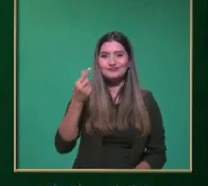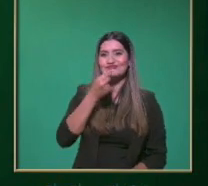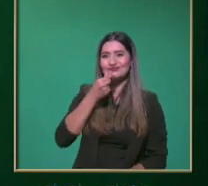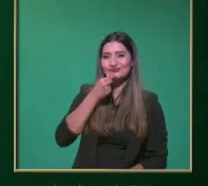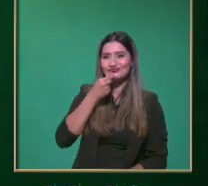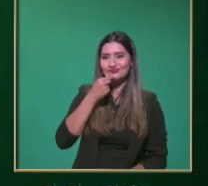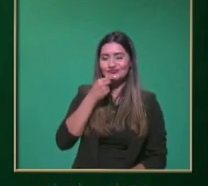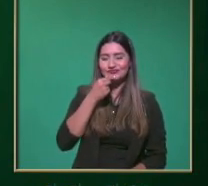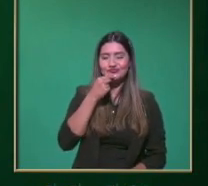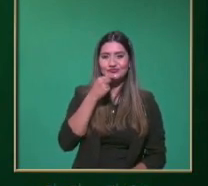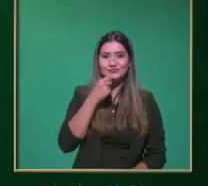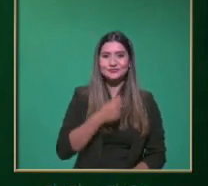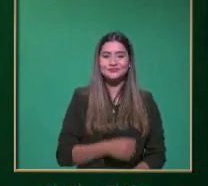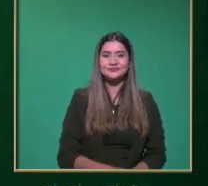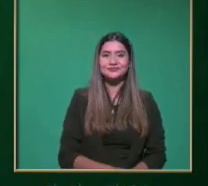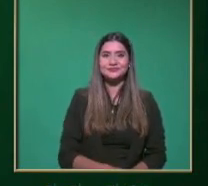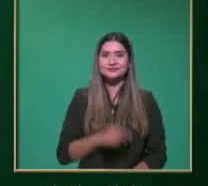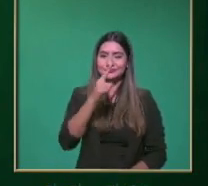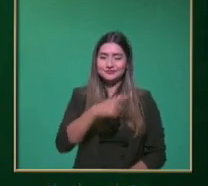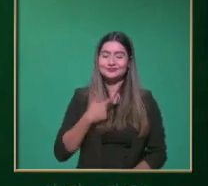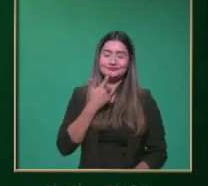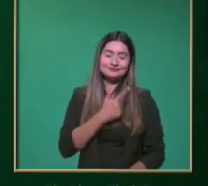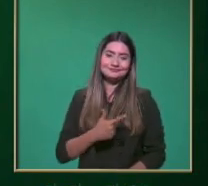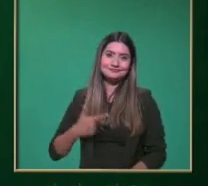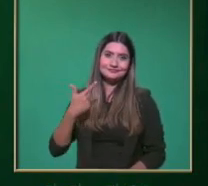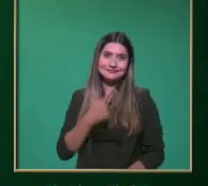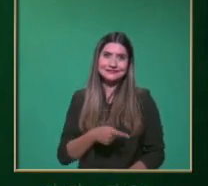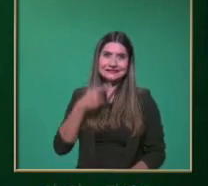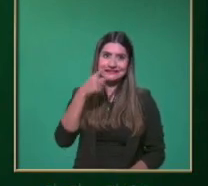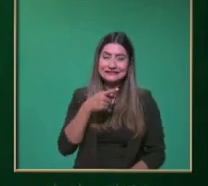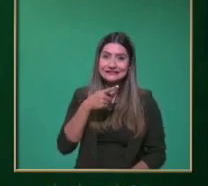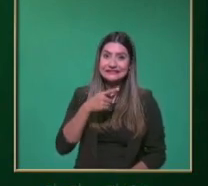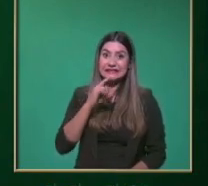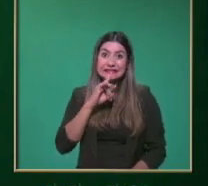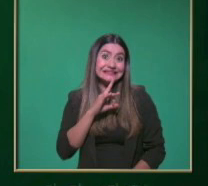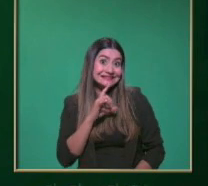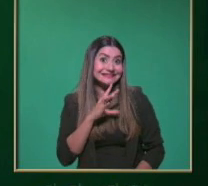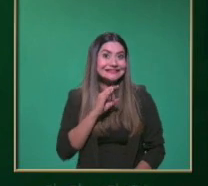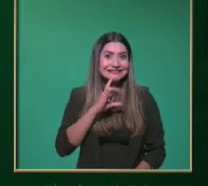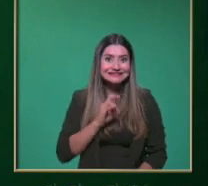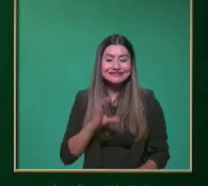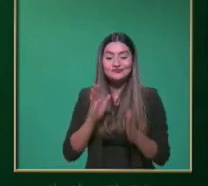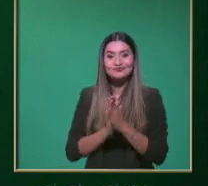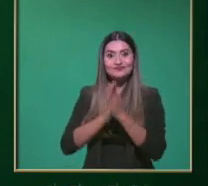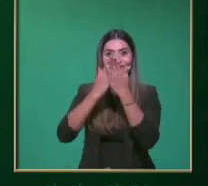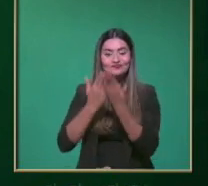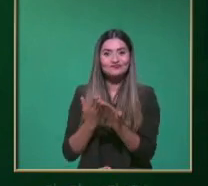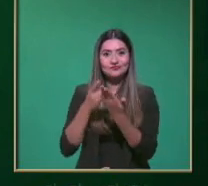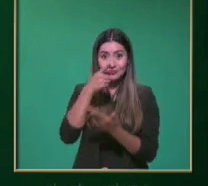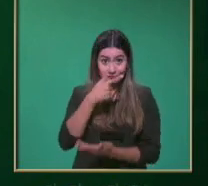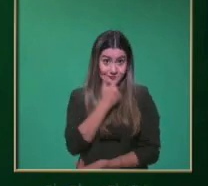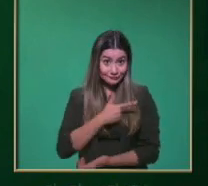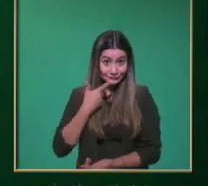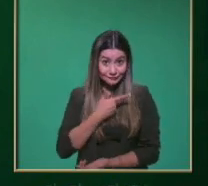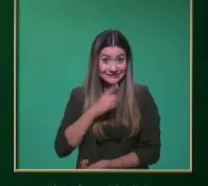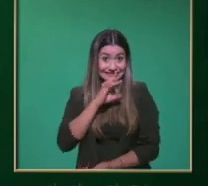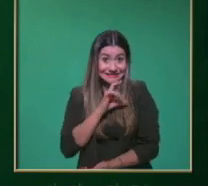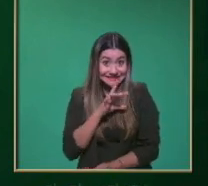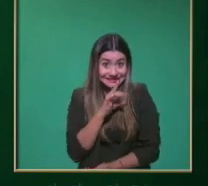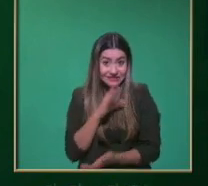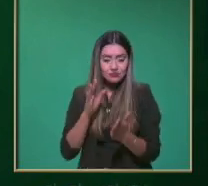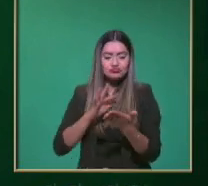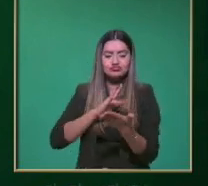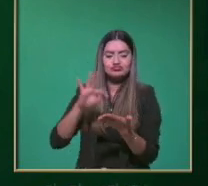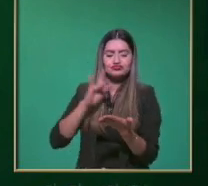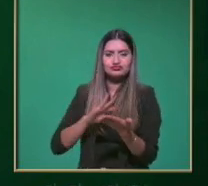mayoría que son niños varones, les gusta mucho porque son a veces de miedo. Son de miedo. ¿A ustedes les gustan las historias de miedo? A